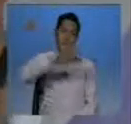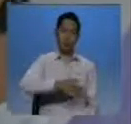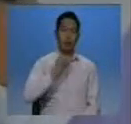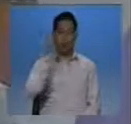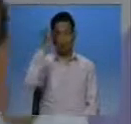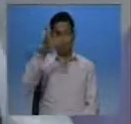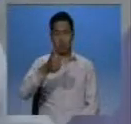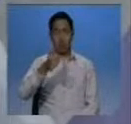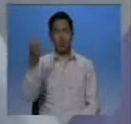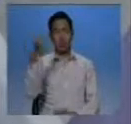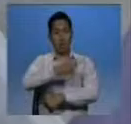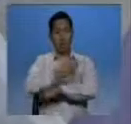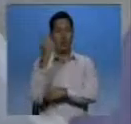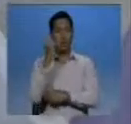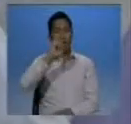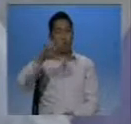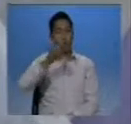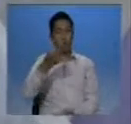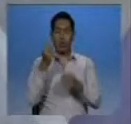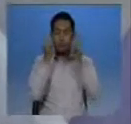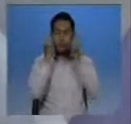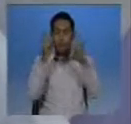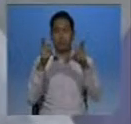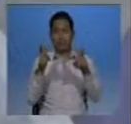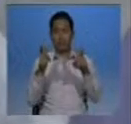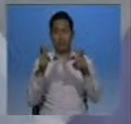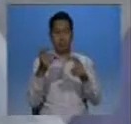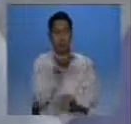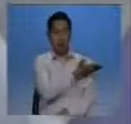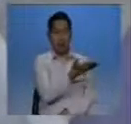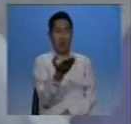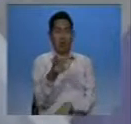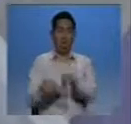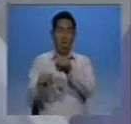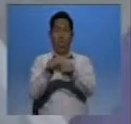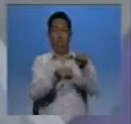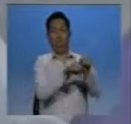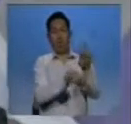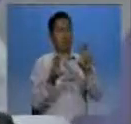pues, estar atento, ¿no? Para que los mismos de siempre no destruyan todo lo que hemos construido.